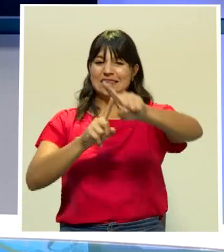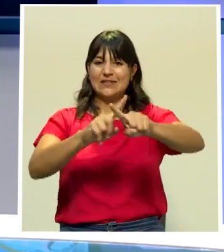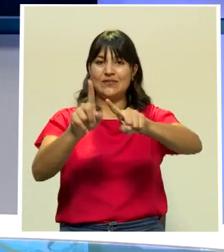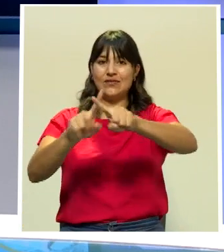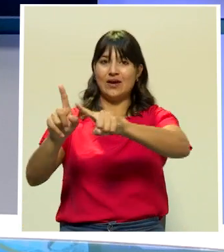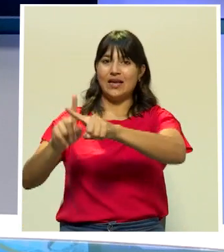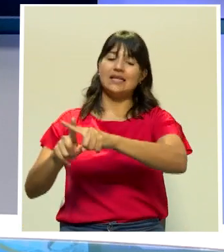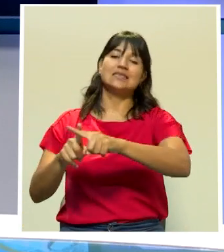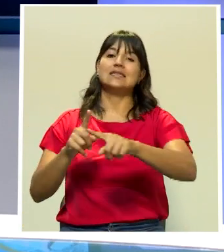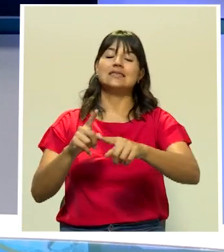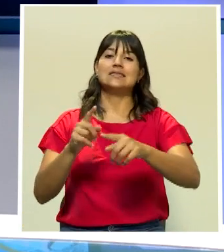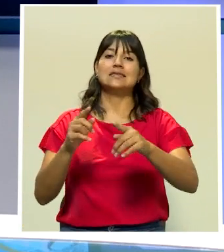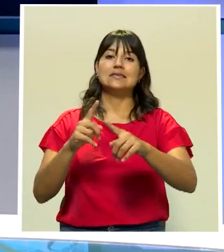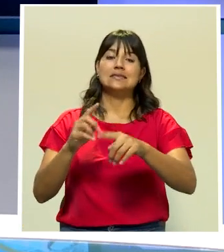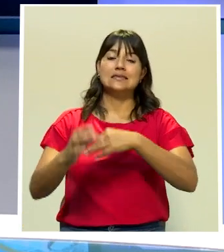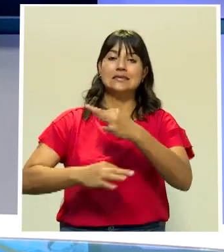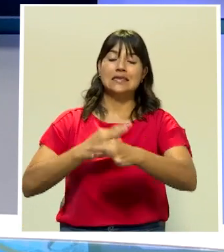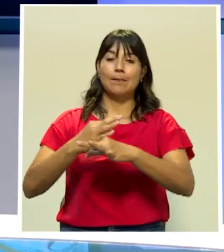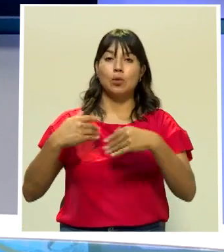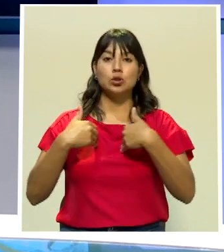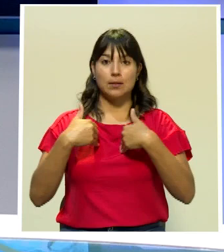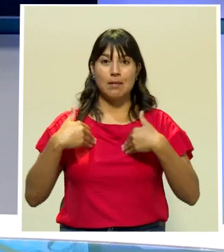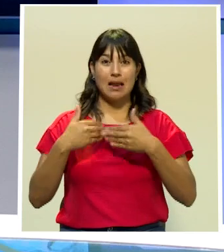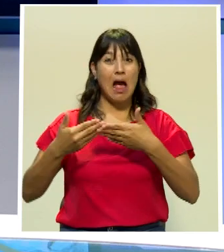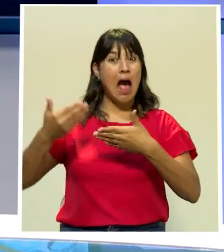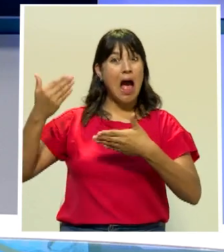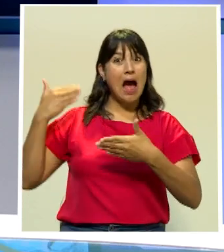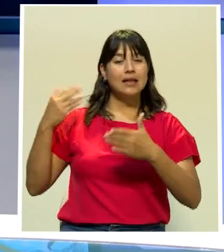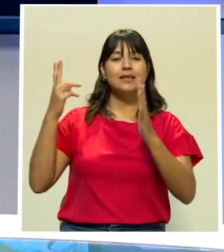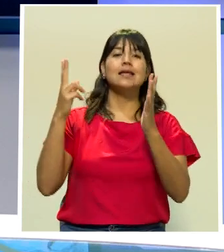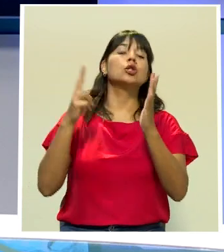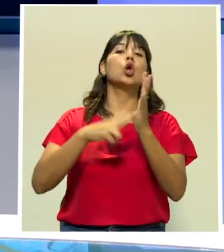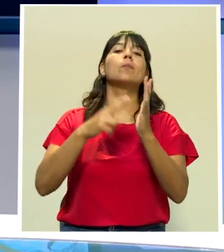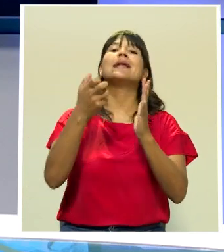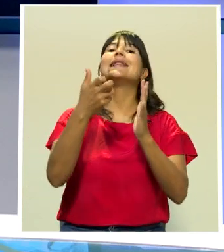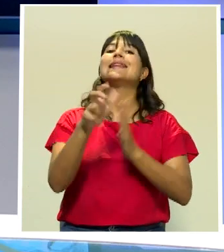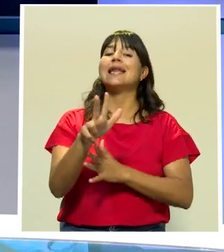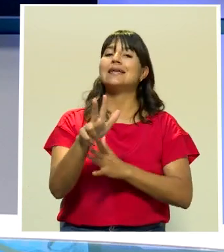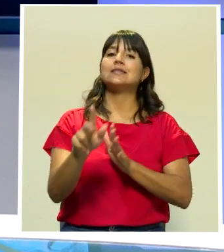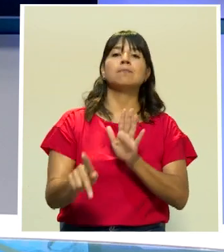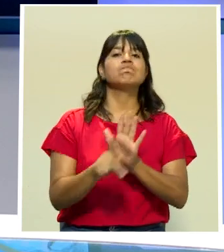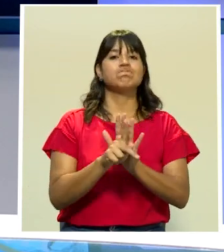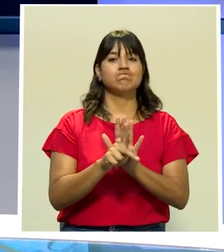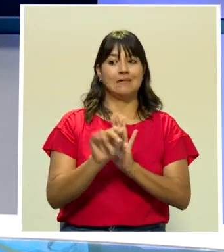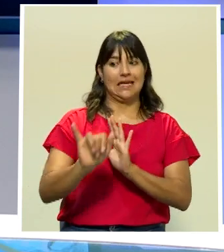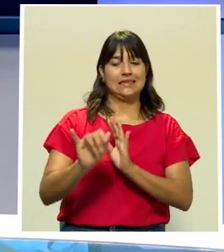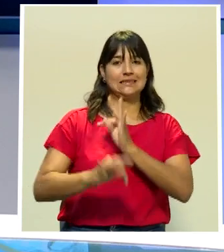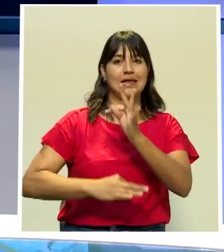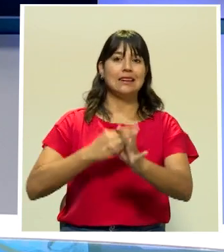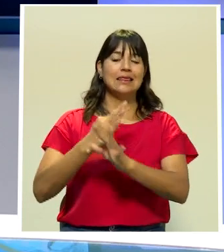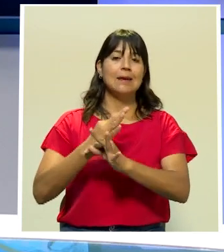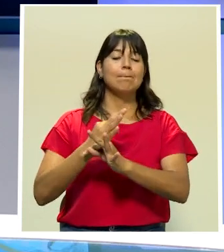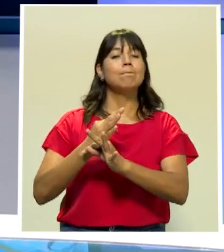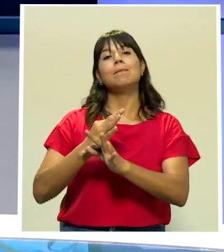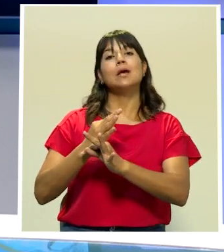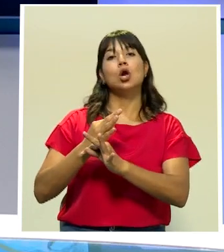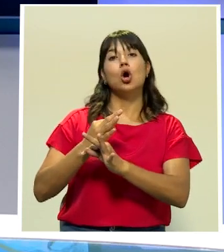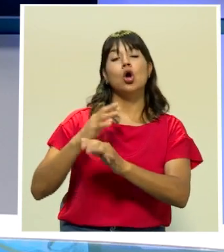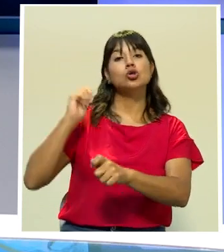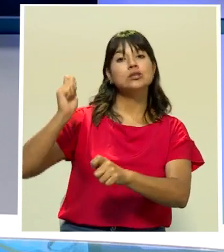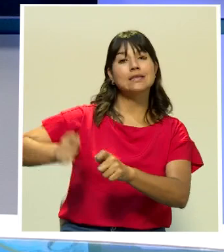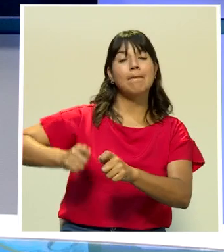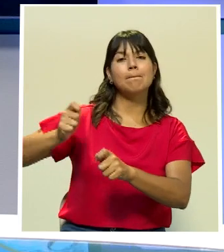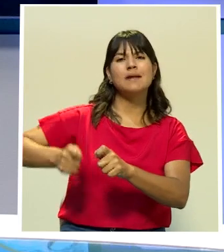suspendido la entrega de este tipo de licencias, ya que existe abundante evidencia